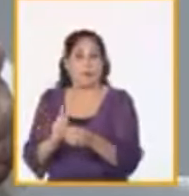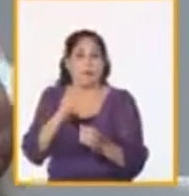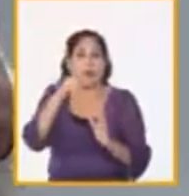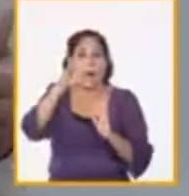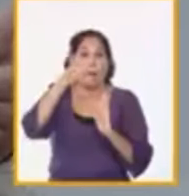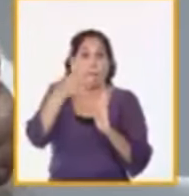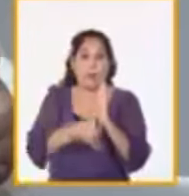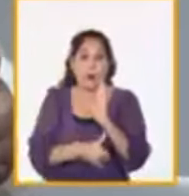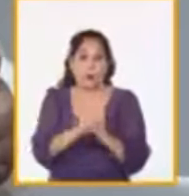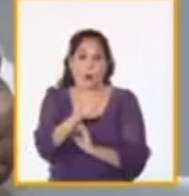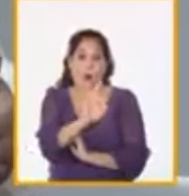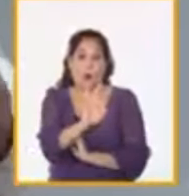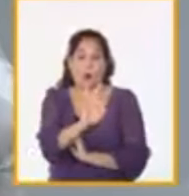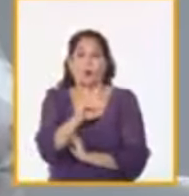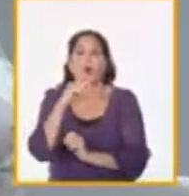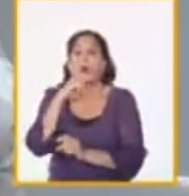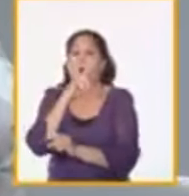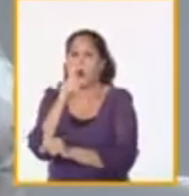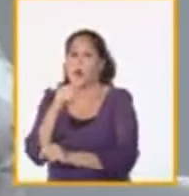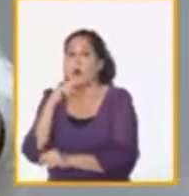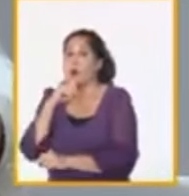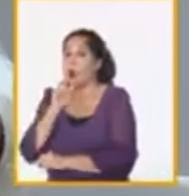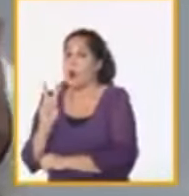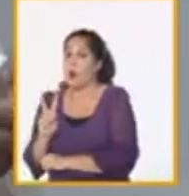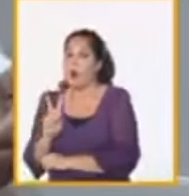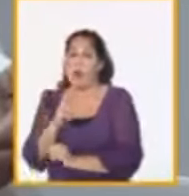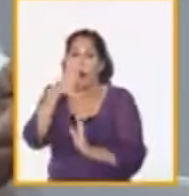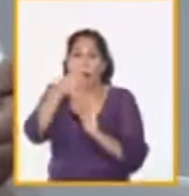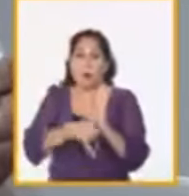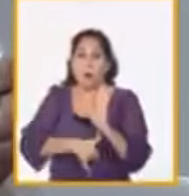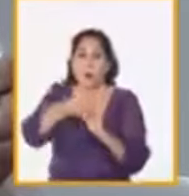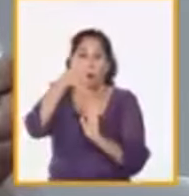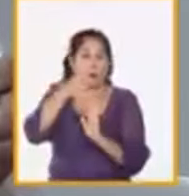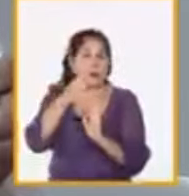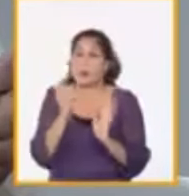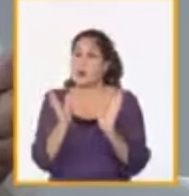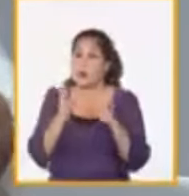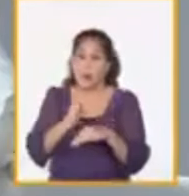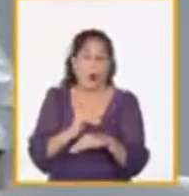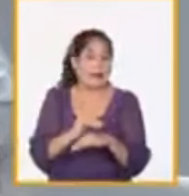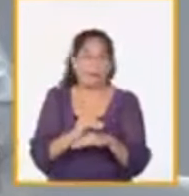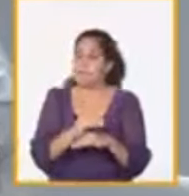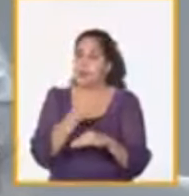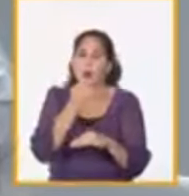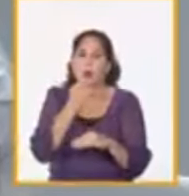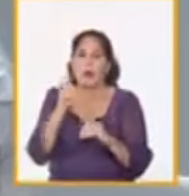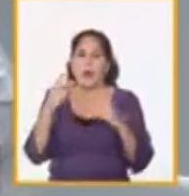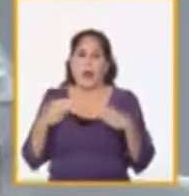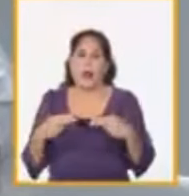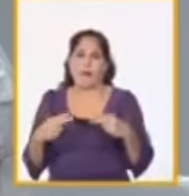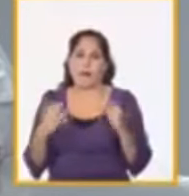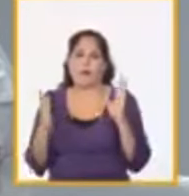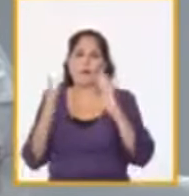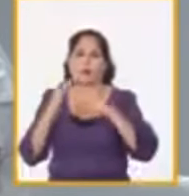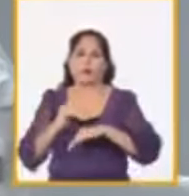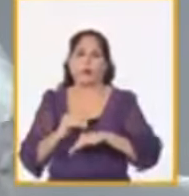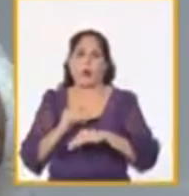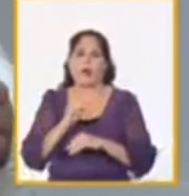1 funcionando, Roja 2 funcionando y no funciona Pozo 8 y no se clora, no se puede entregar agua a Caibarien. O sea, que esas son las